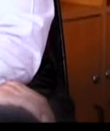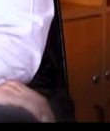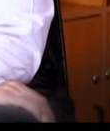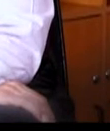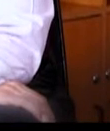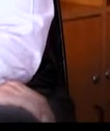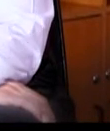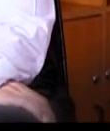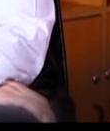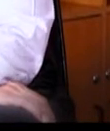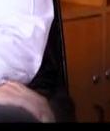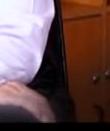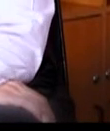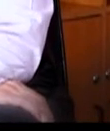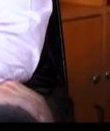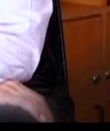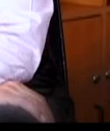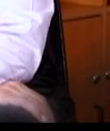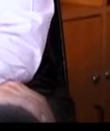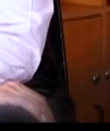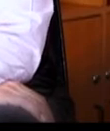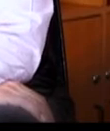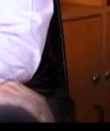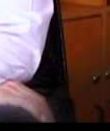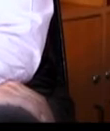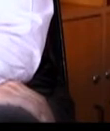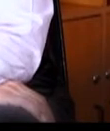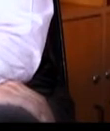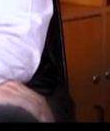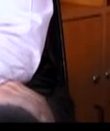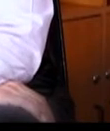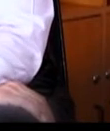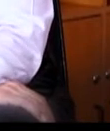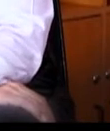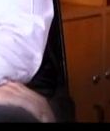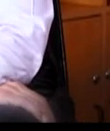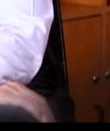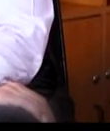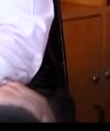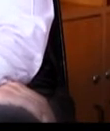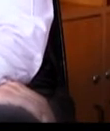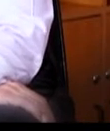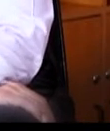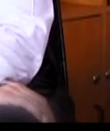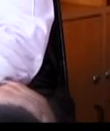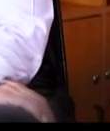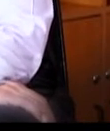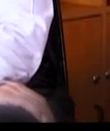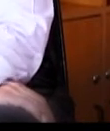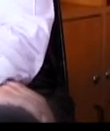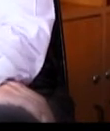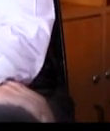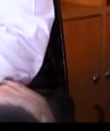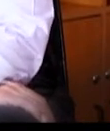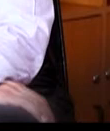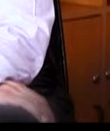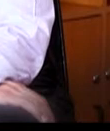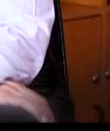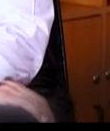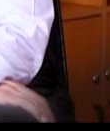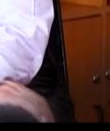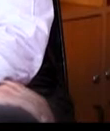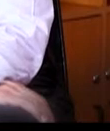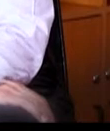la realidad de que atrás de la provisión de alimentos hay fenómenos como la obesidad, sobrepeso, desnutrición. Y el otro tema